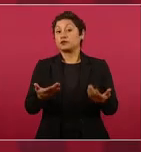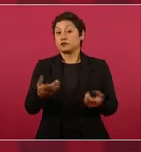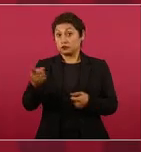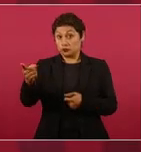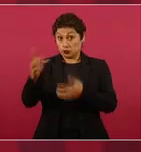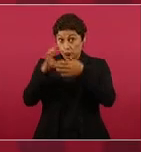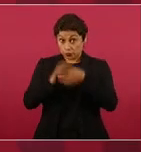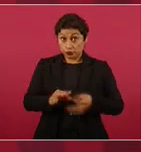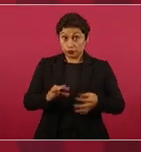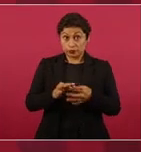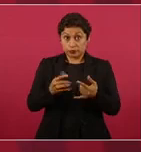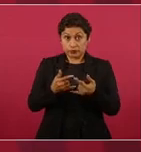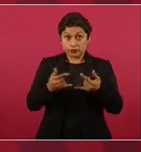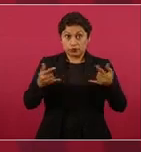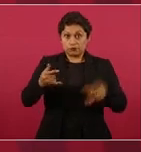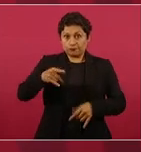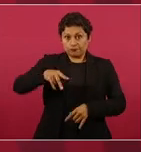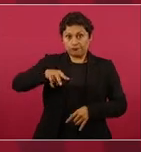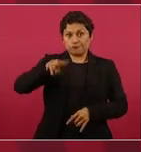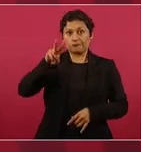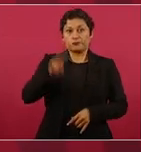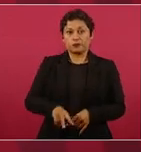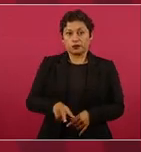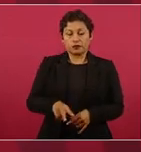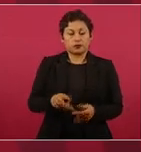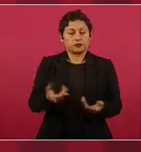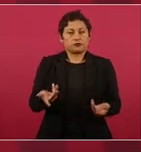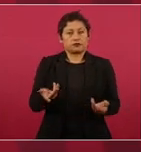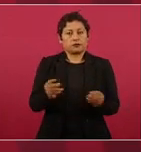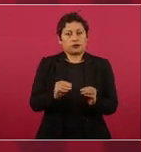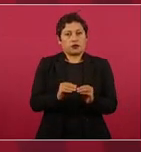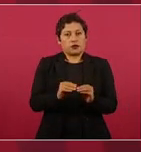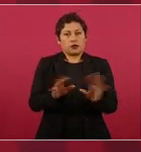planteas, y además podemos